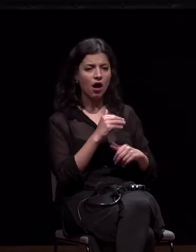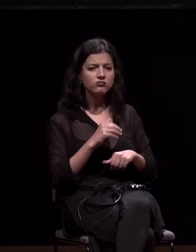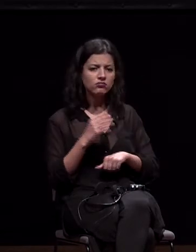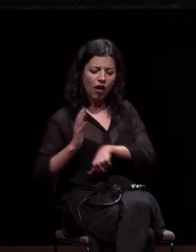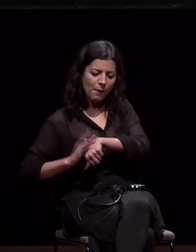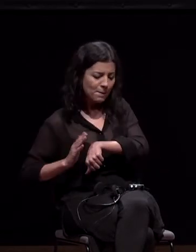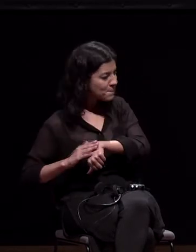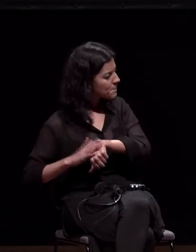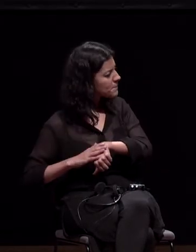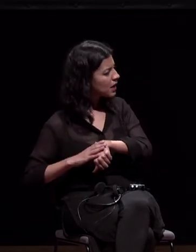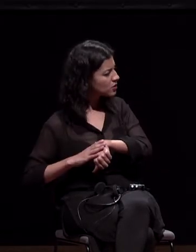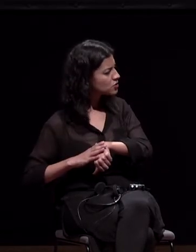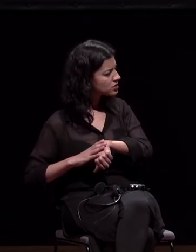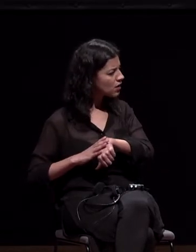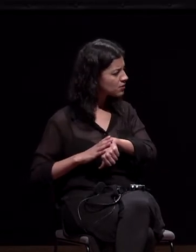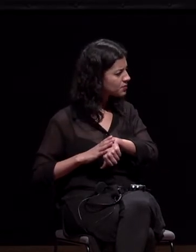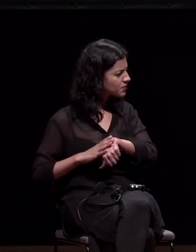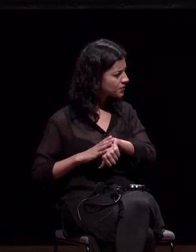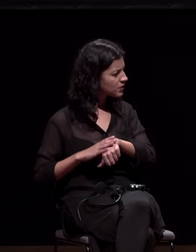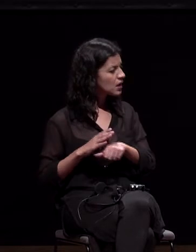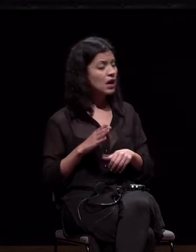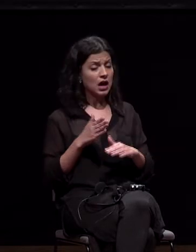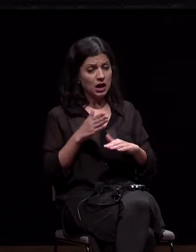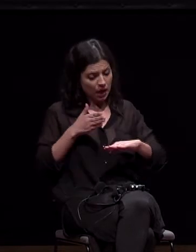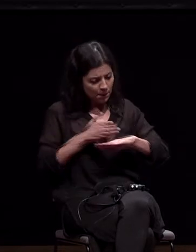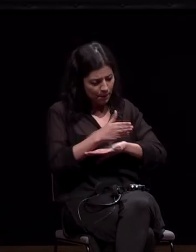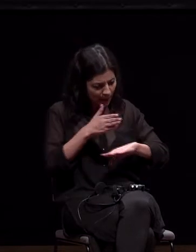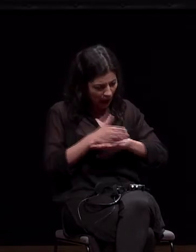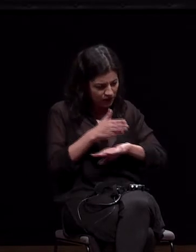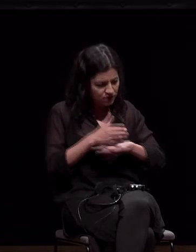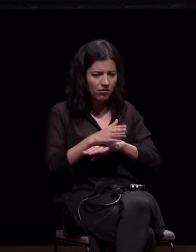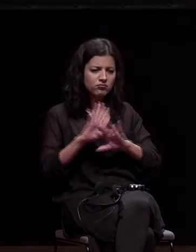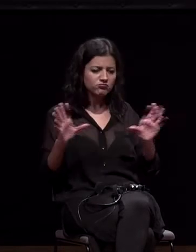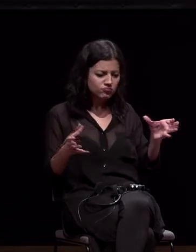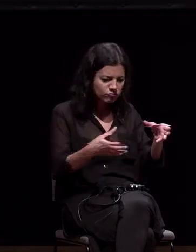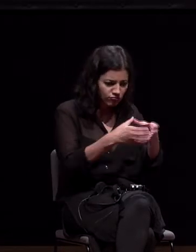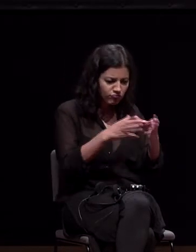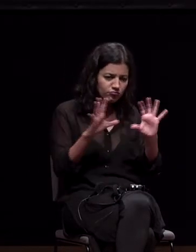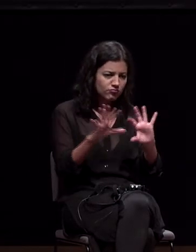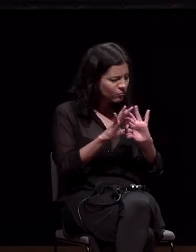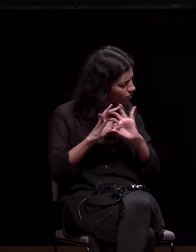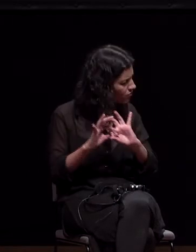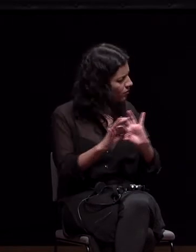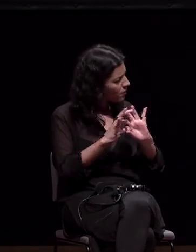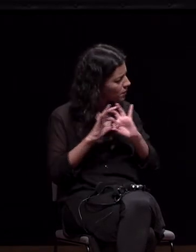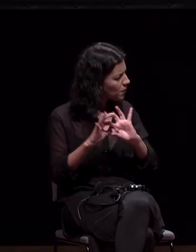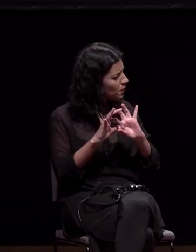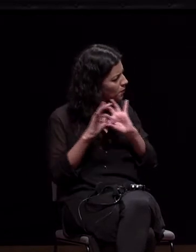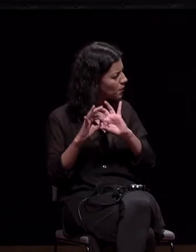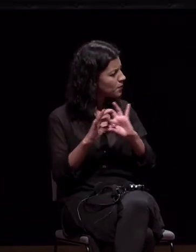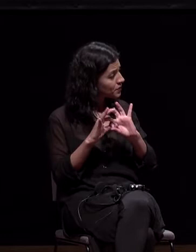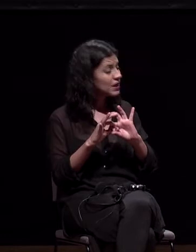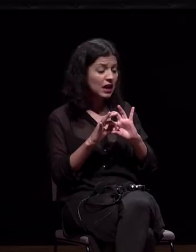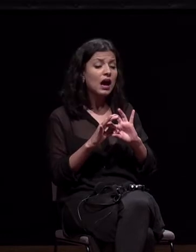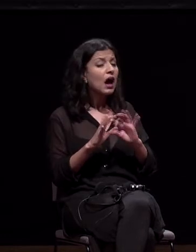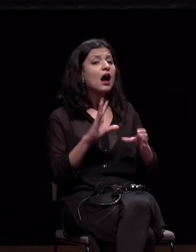está basada en la vivencia y en la participación y en un espíritu colectivo, y eso está tomado estrictamente de lo